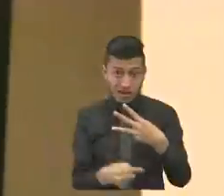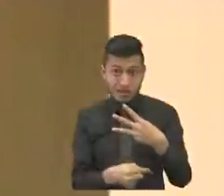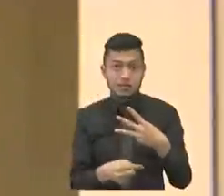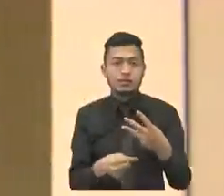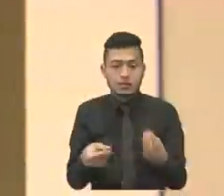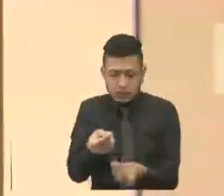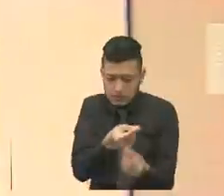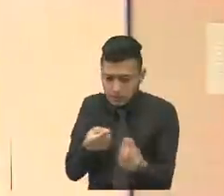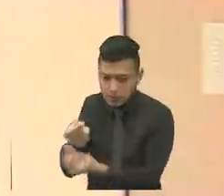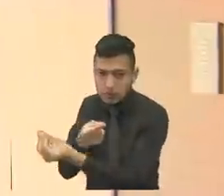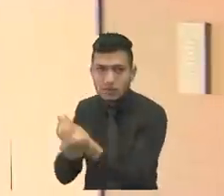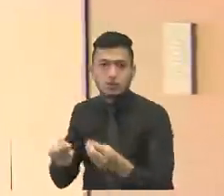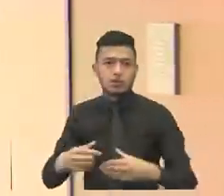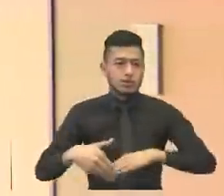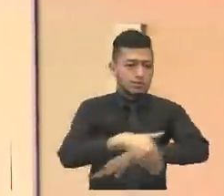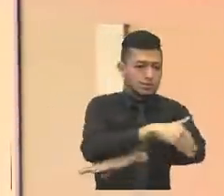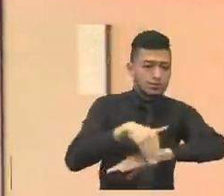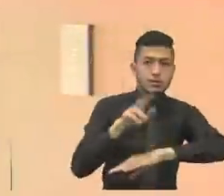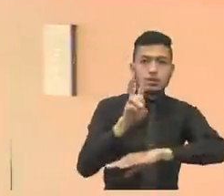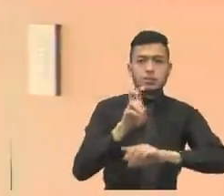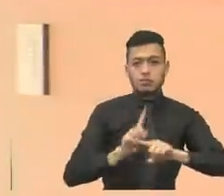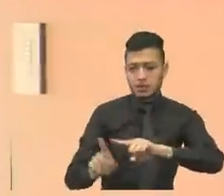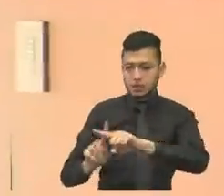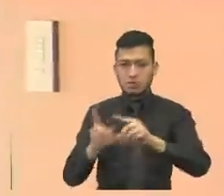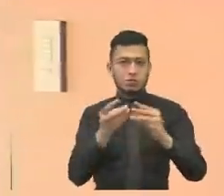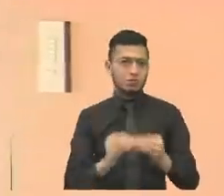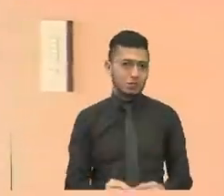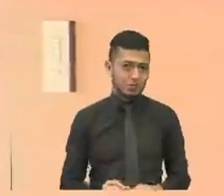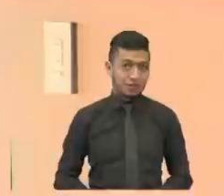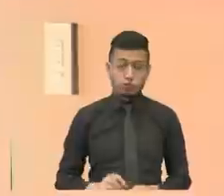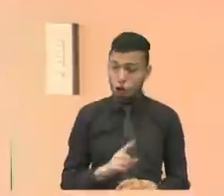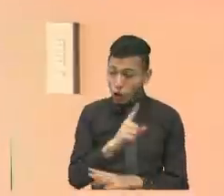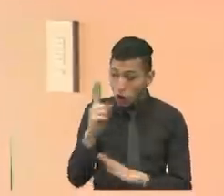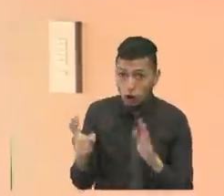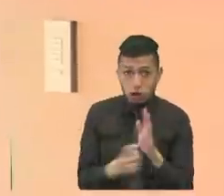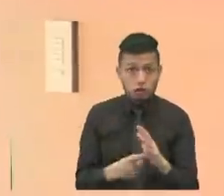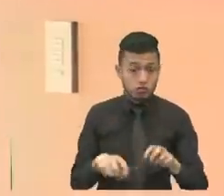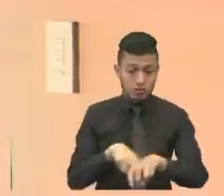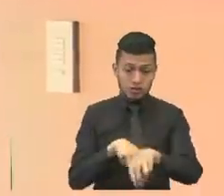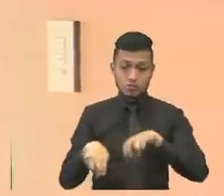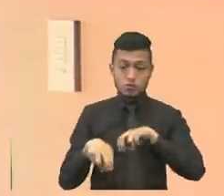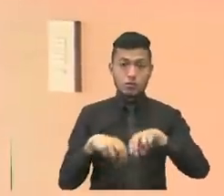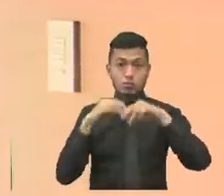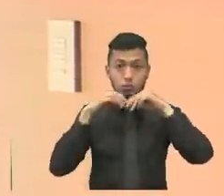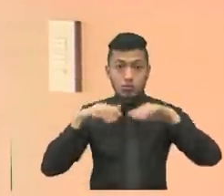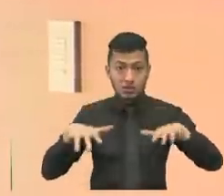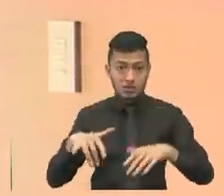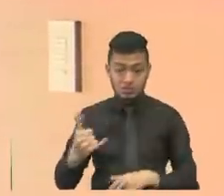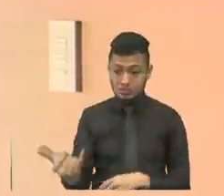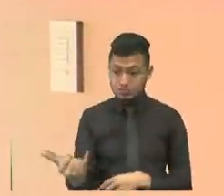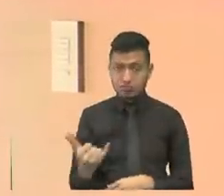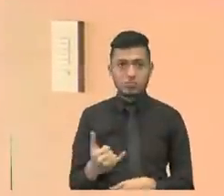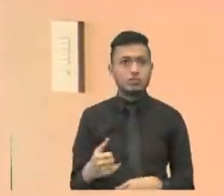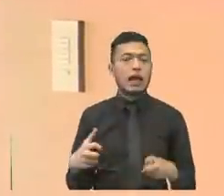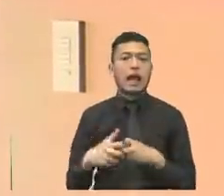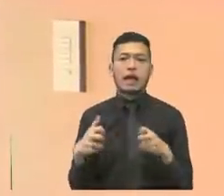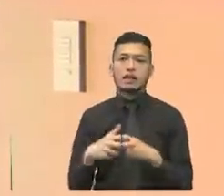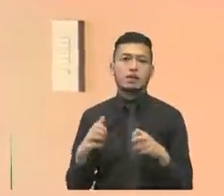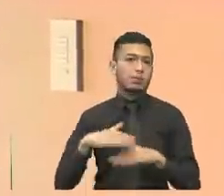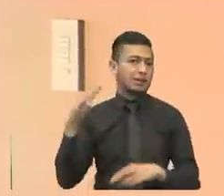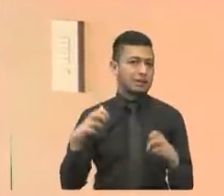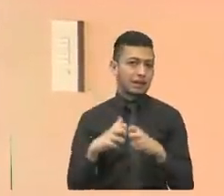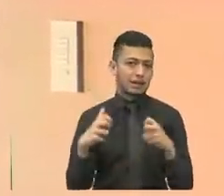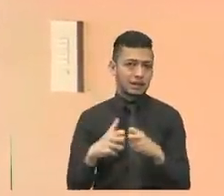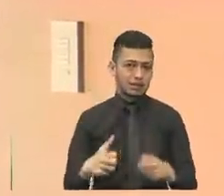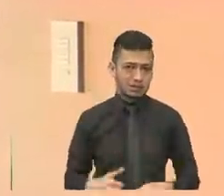distintas. Todo el transporte público del corredor será eléctrico. Todo el transporte público del corredor. El